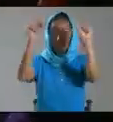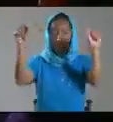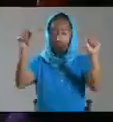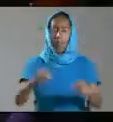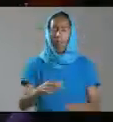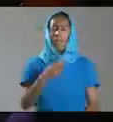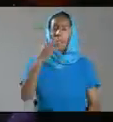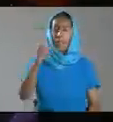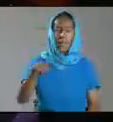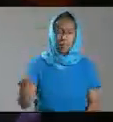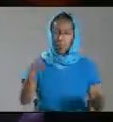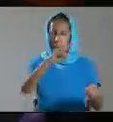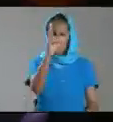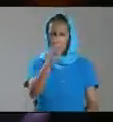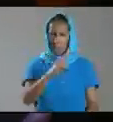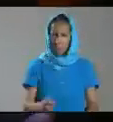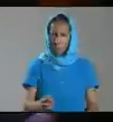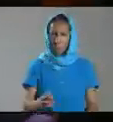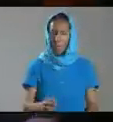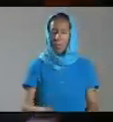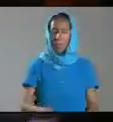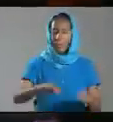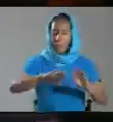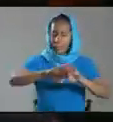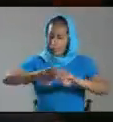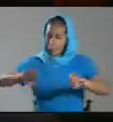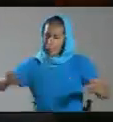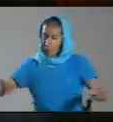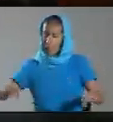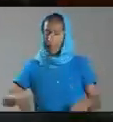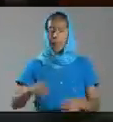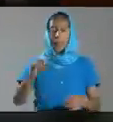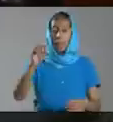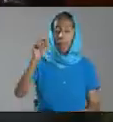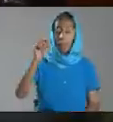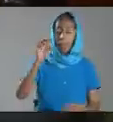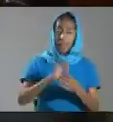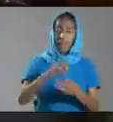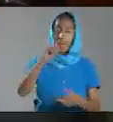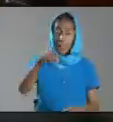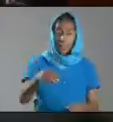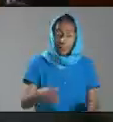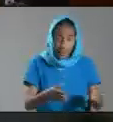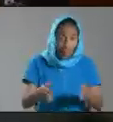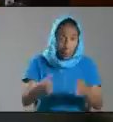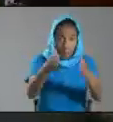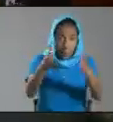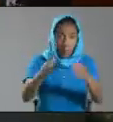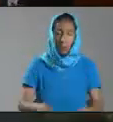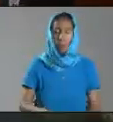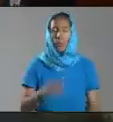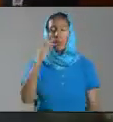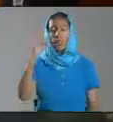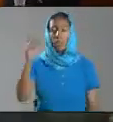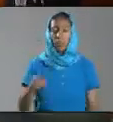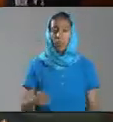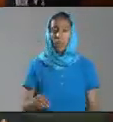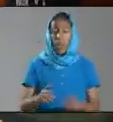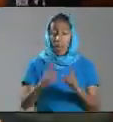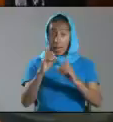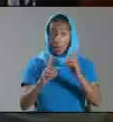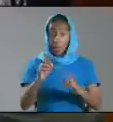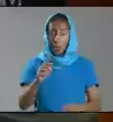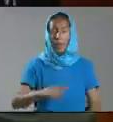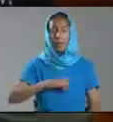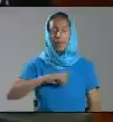Señor, que nunca se apartarán de este camino, Señor, en el cual serán